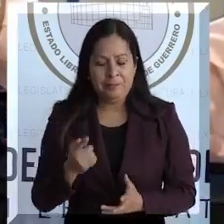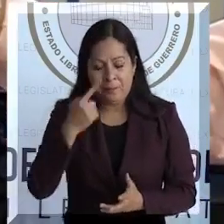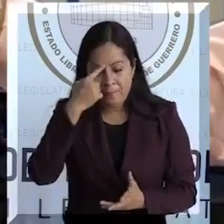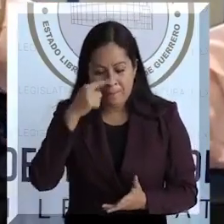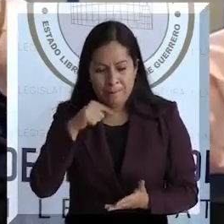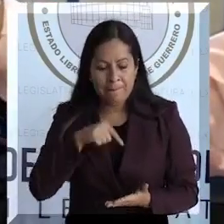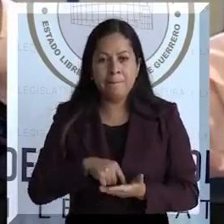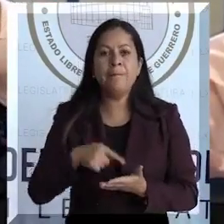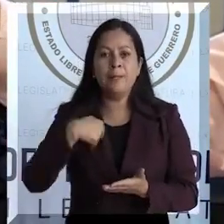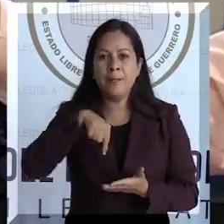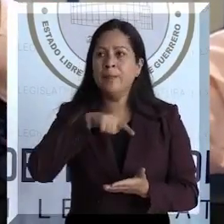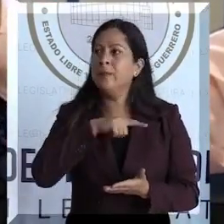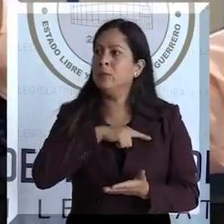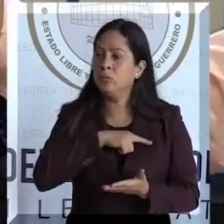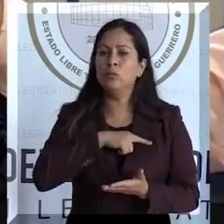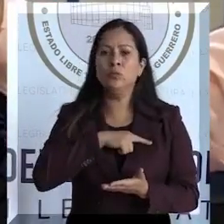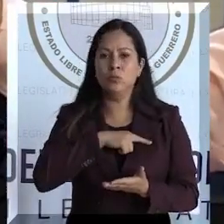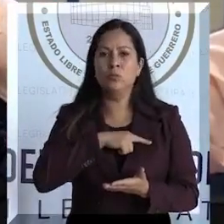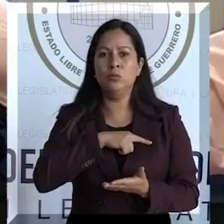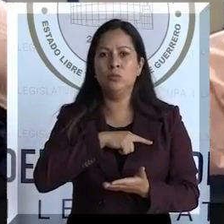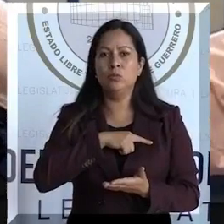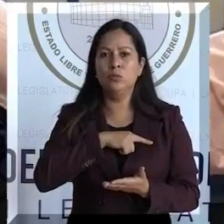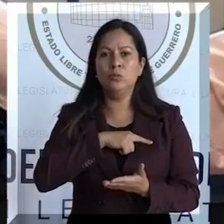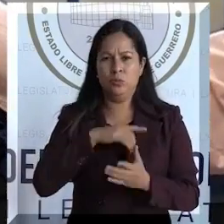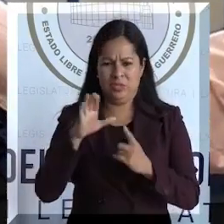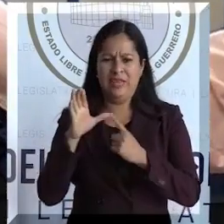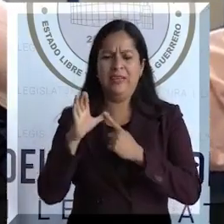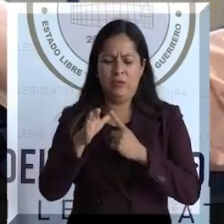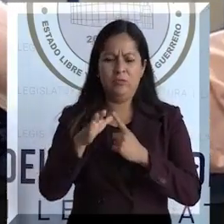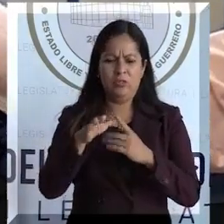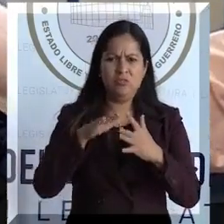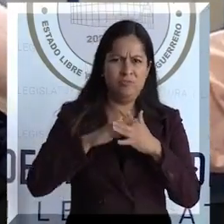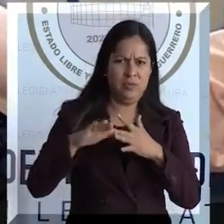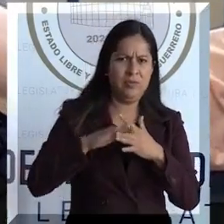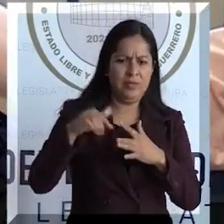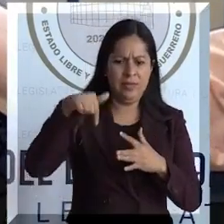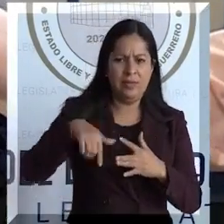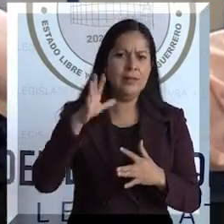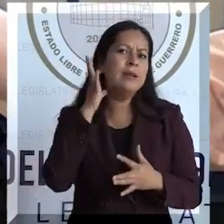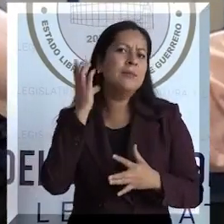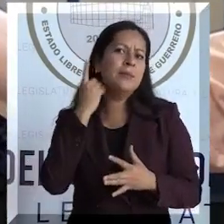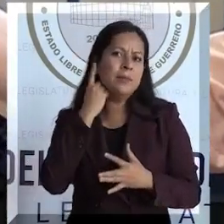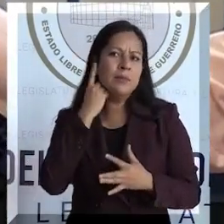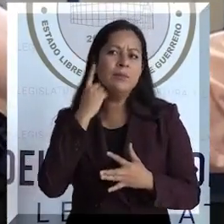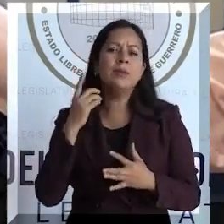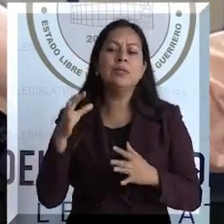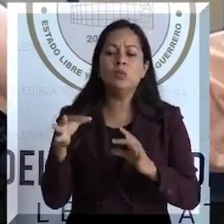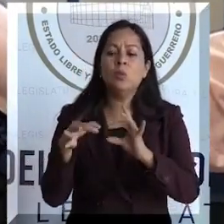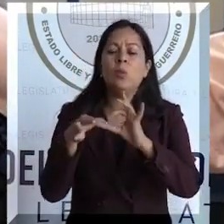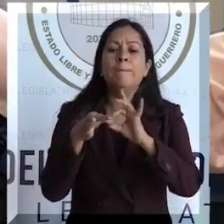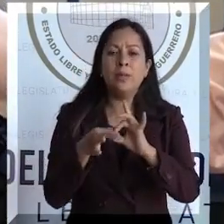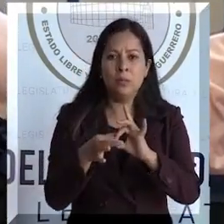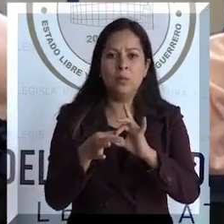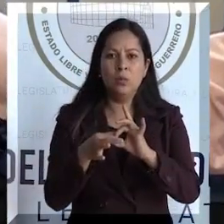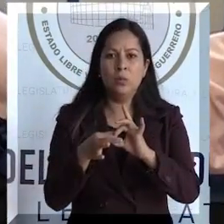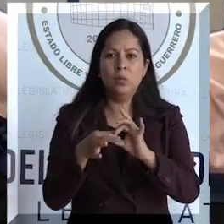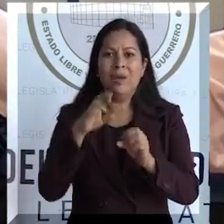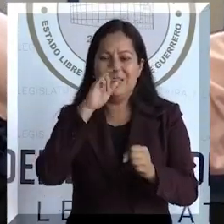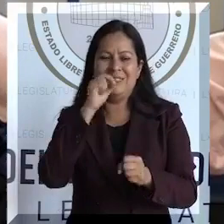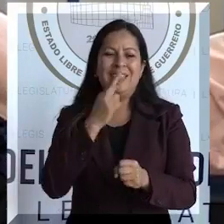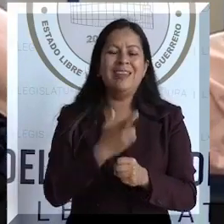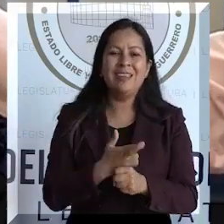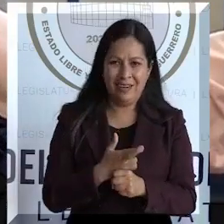que nosotros somos la Comisión de Inmigrantes, desde que el Congreso pues es un vínculo precisamente con